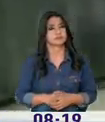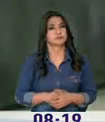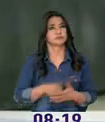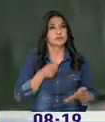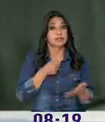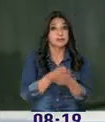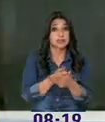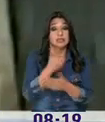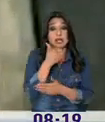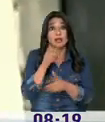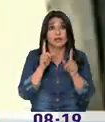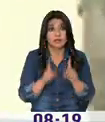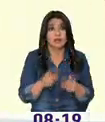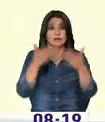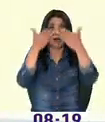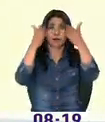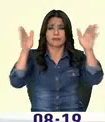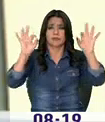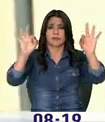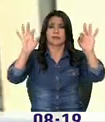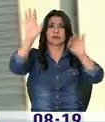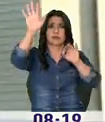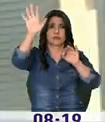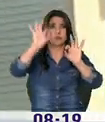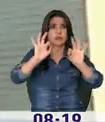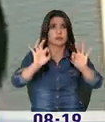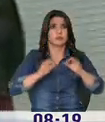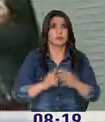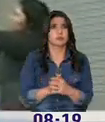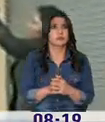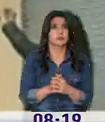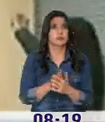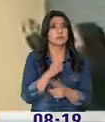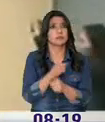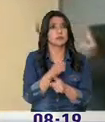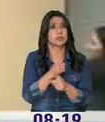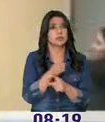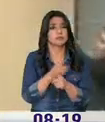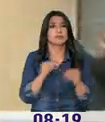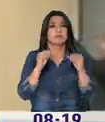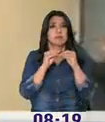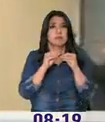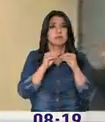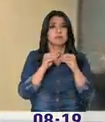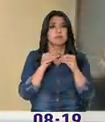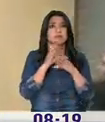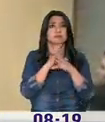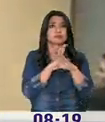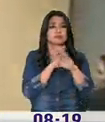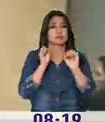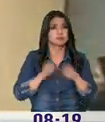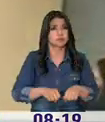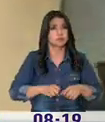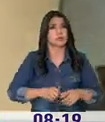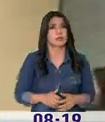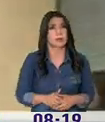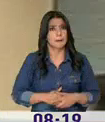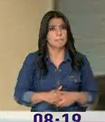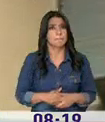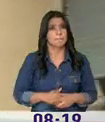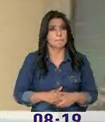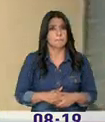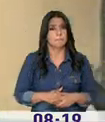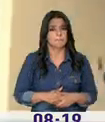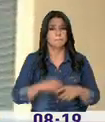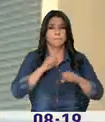eso debe permanecer como han puesto las autoridades y esta solicitud de que se incrementen el número de unidades, no solamente durante